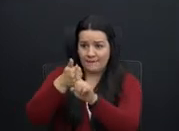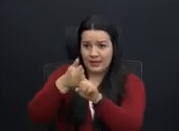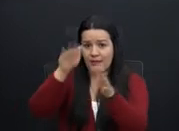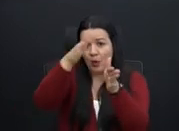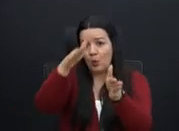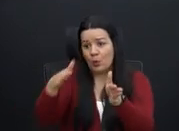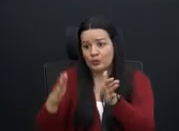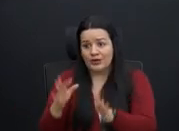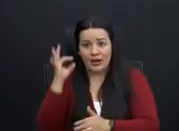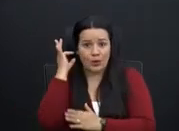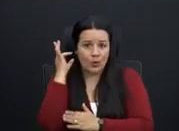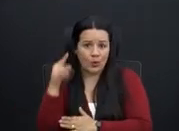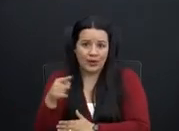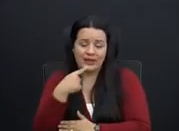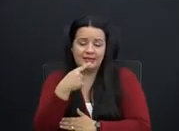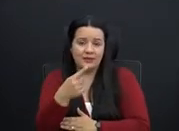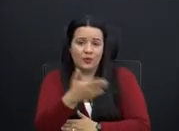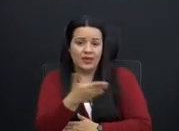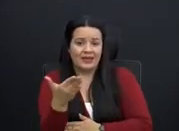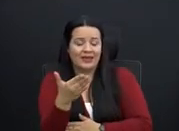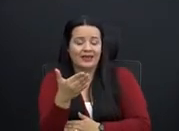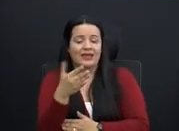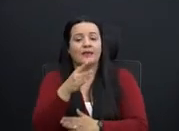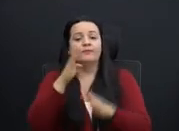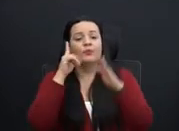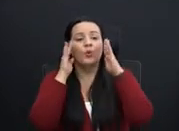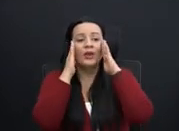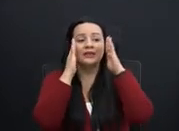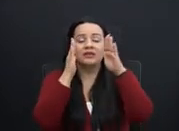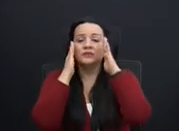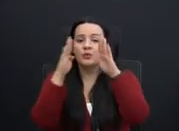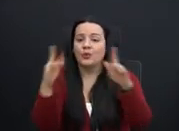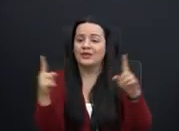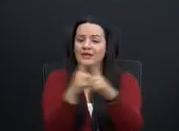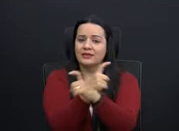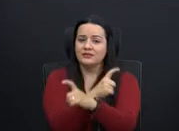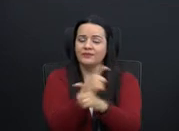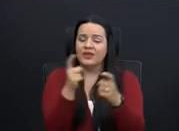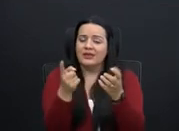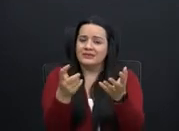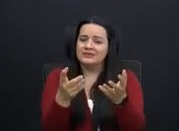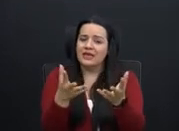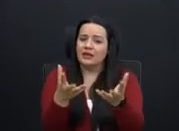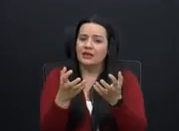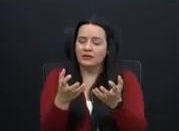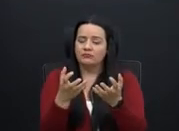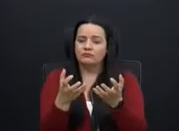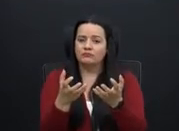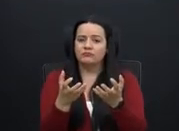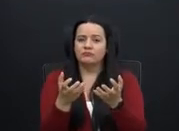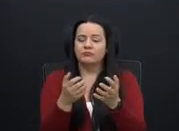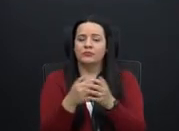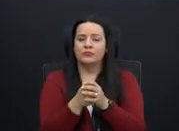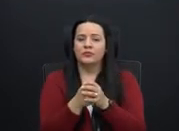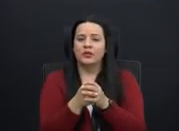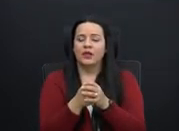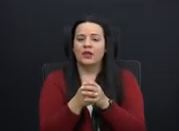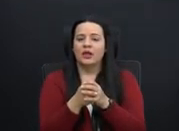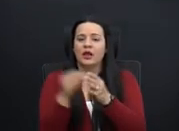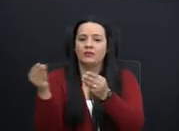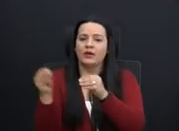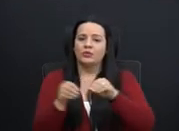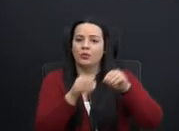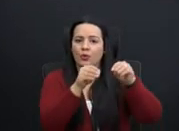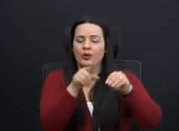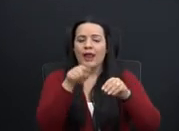advirtió sobre la necesidad de que tras la atención de la crisis se procure el retorno en el mediano plazo